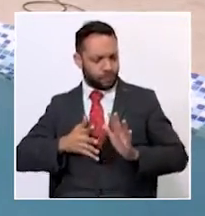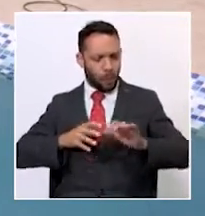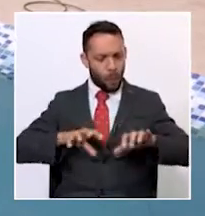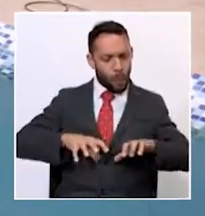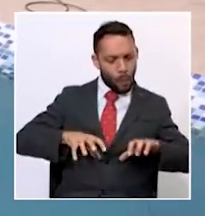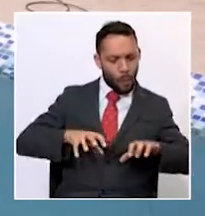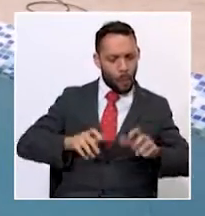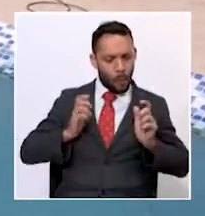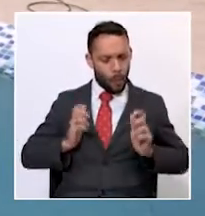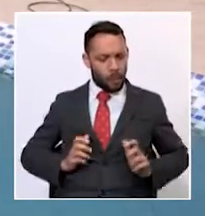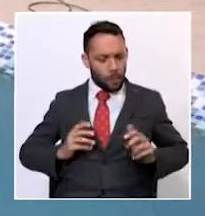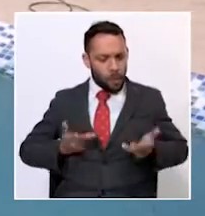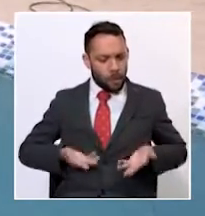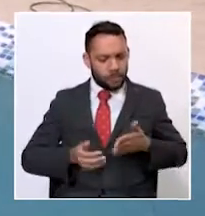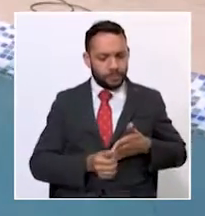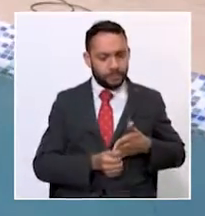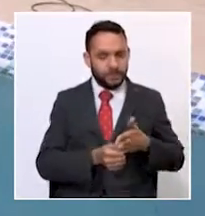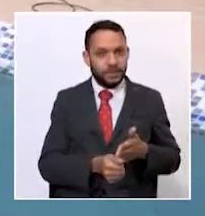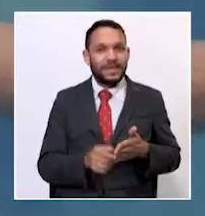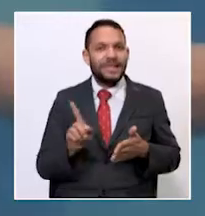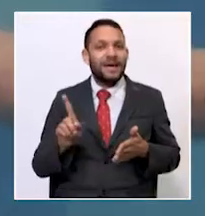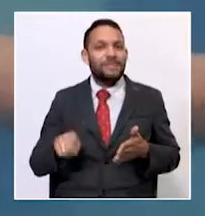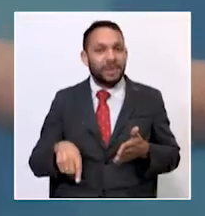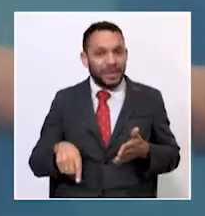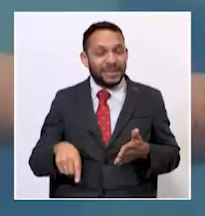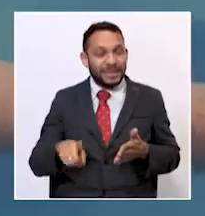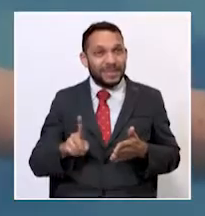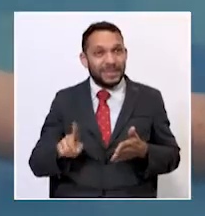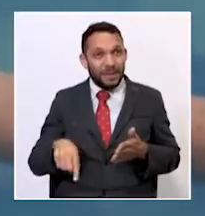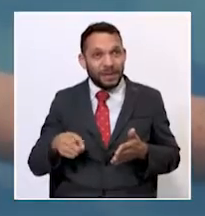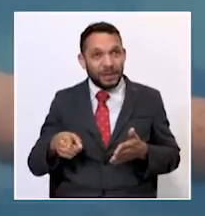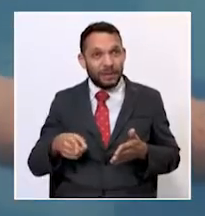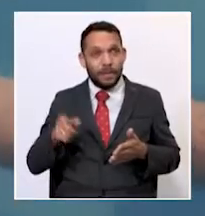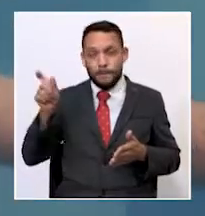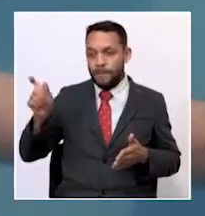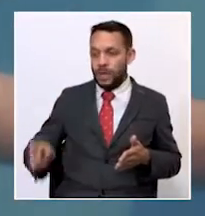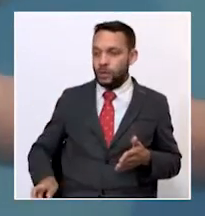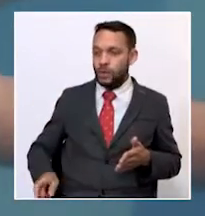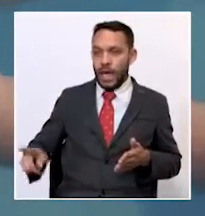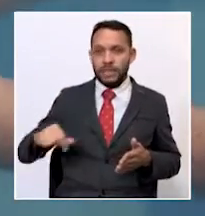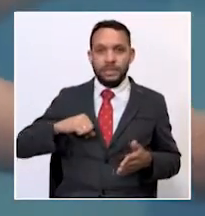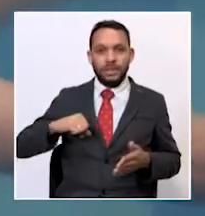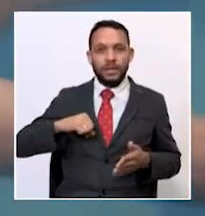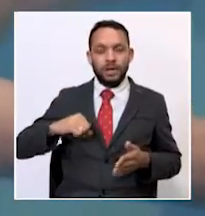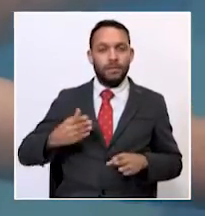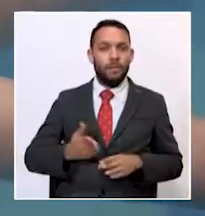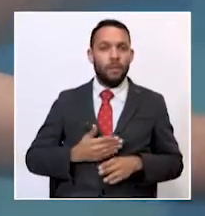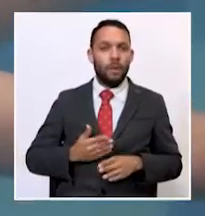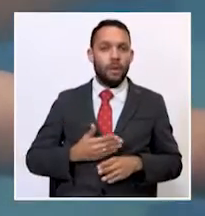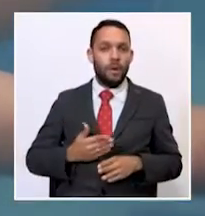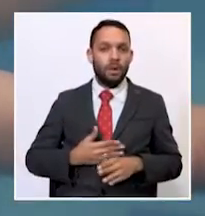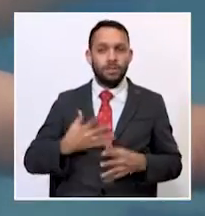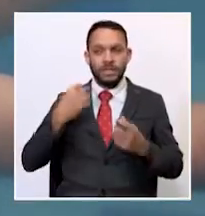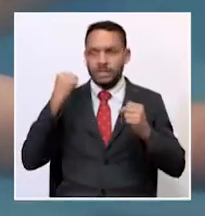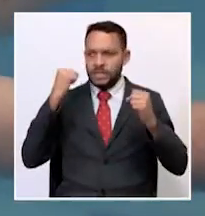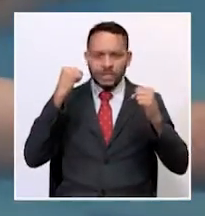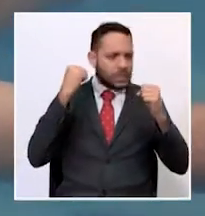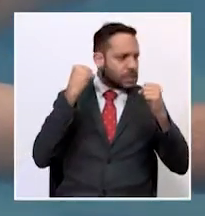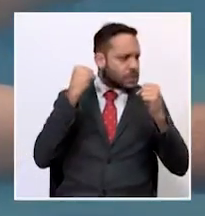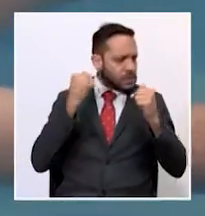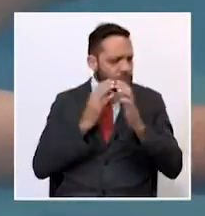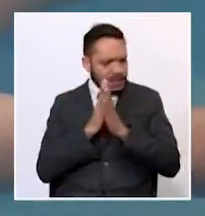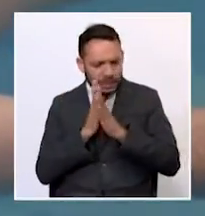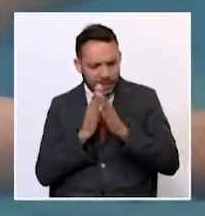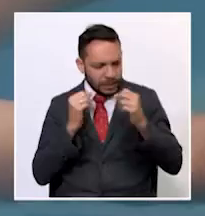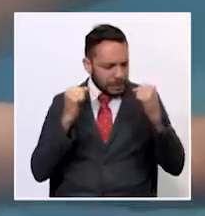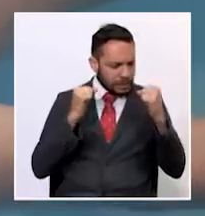también se direccionan a terapia Watsu, como lo dijo el doctor Diego, pacientes que tienen problemas de ansiedad, pacientes con